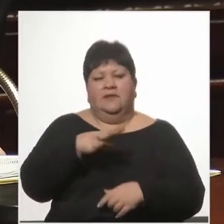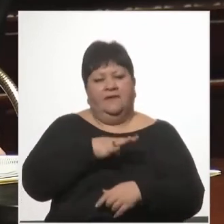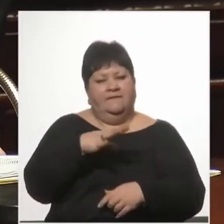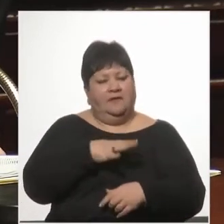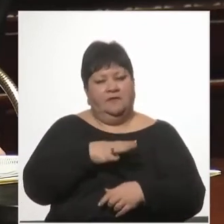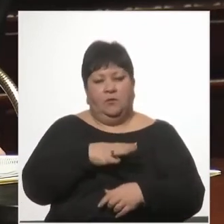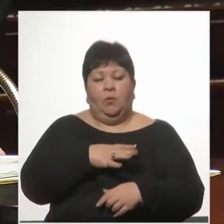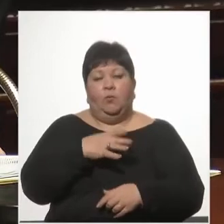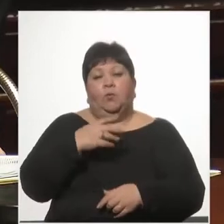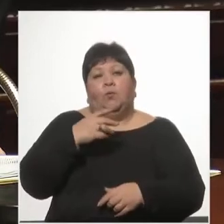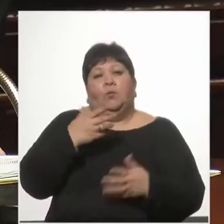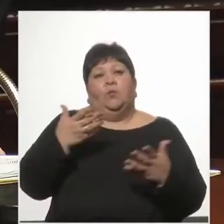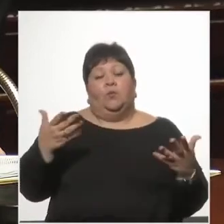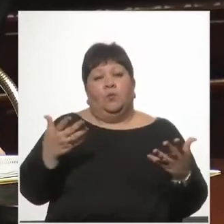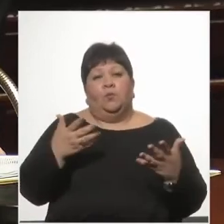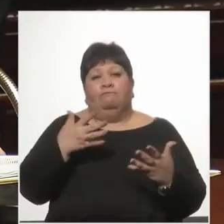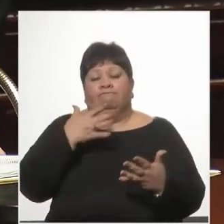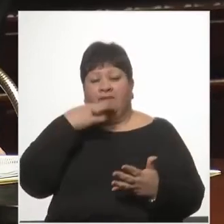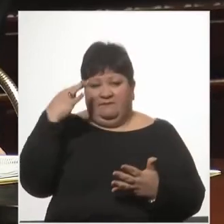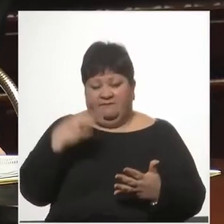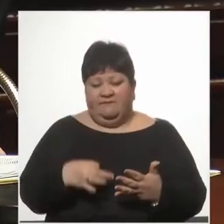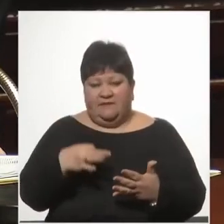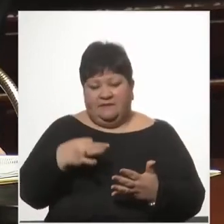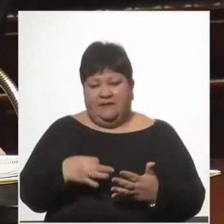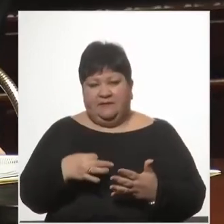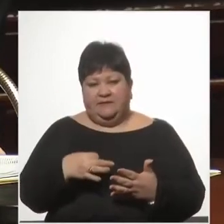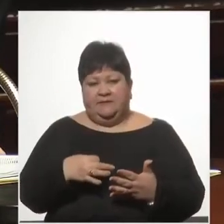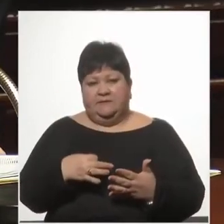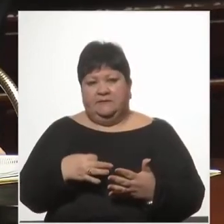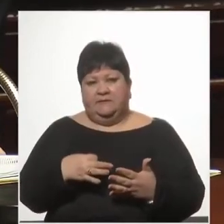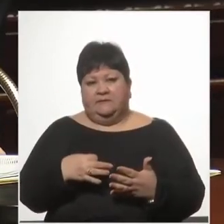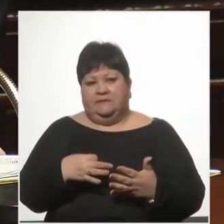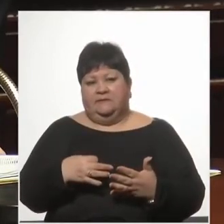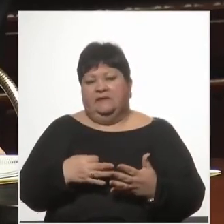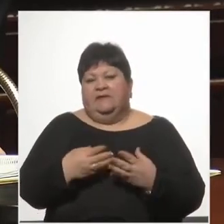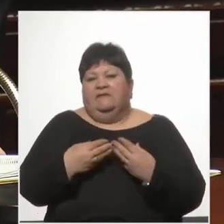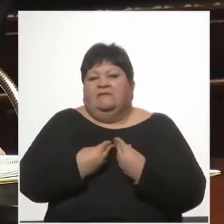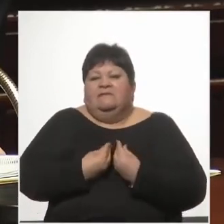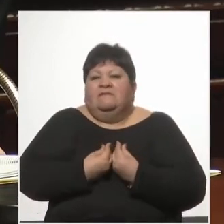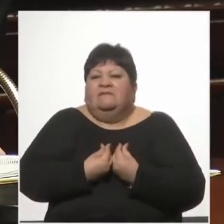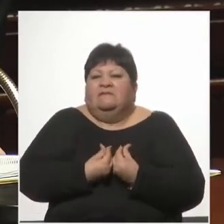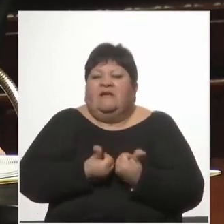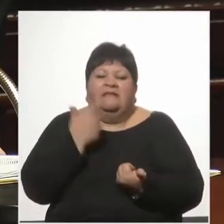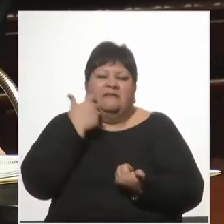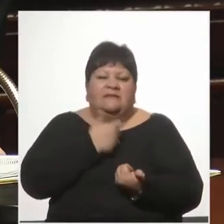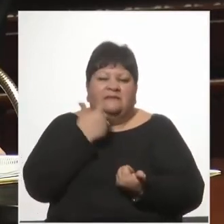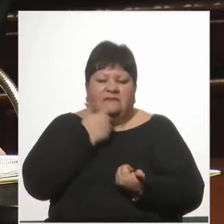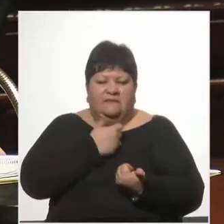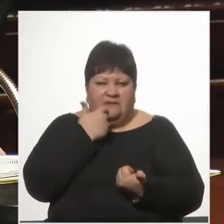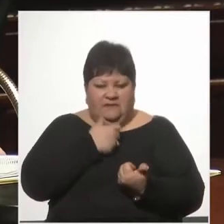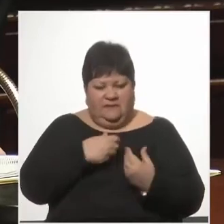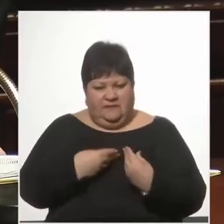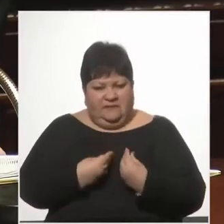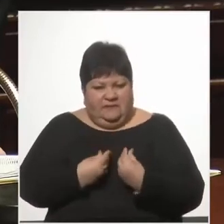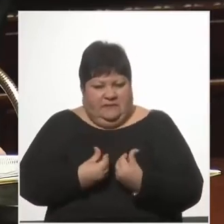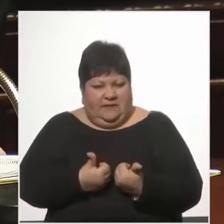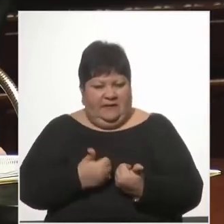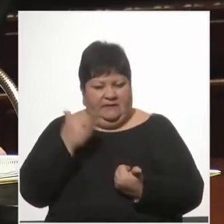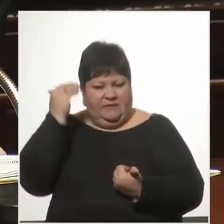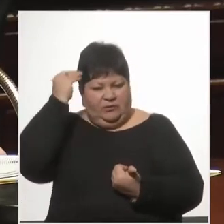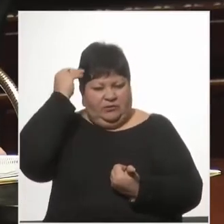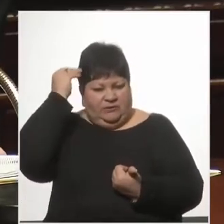razón, más allá de la reconocida frialdad e insensibilidad debería pesar sobre su conciencia.